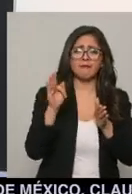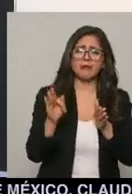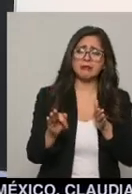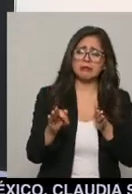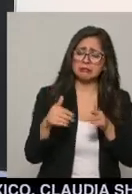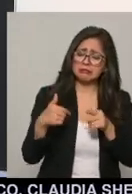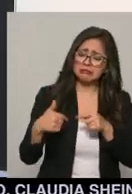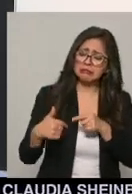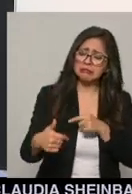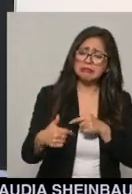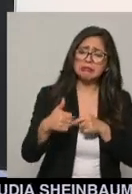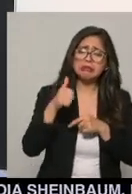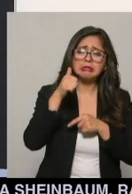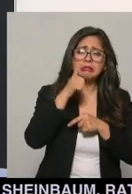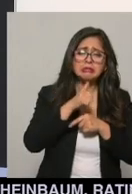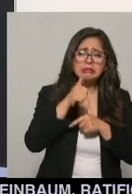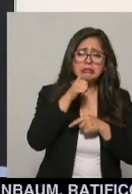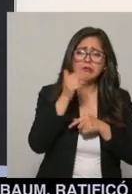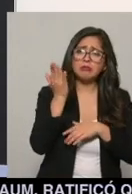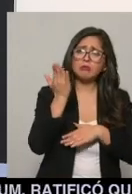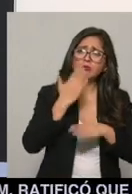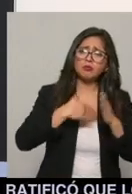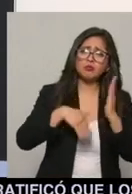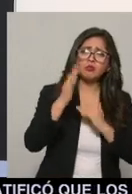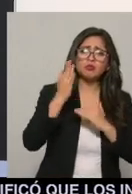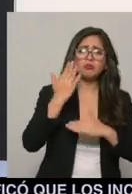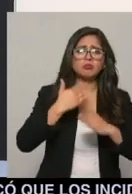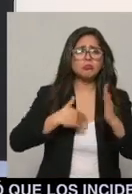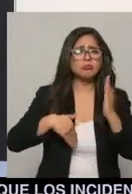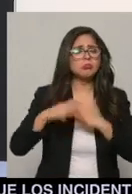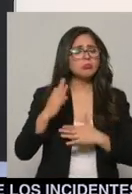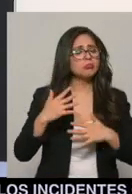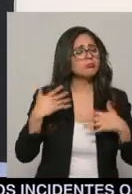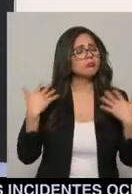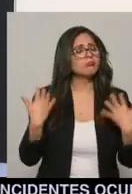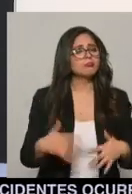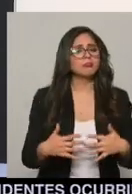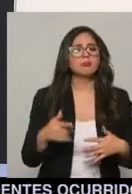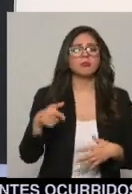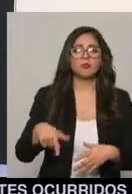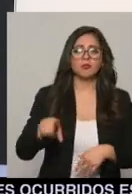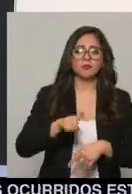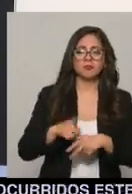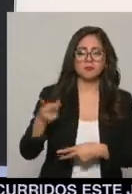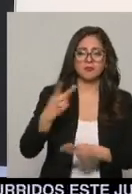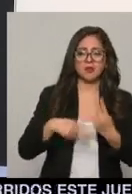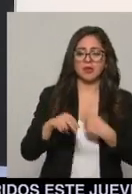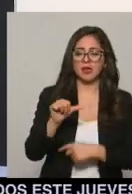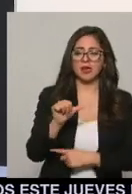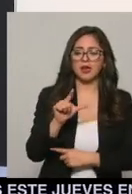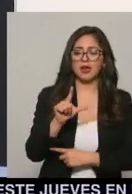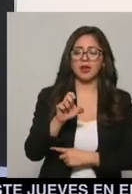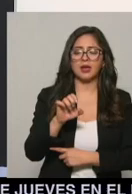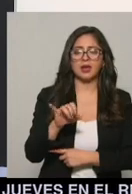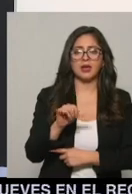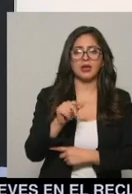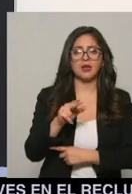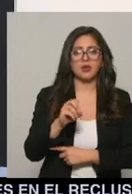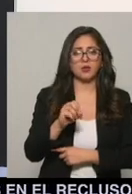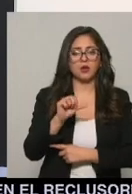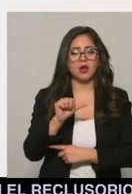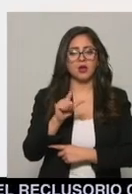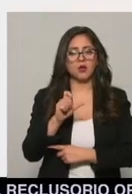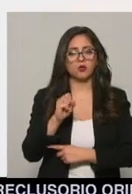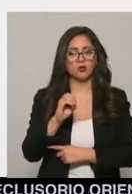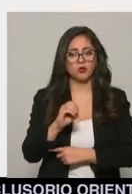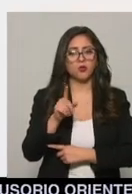un éxito tras otro, tras otro, tras otro. Me da muchísimo gusto tener esta mañana a Alejandro Alonso, productor, que nos viene a